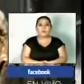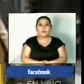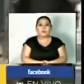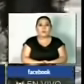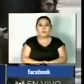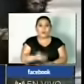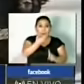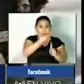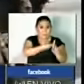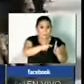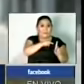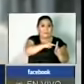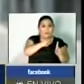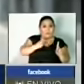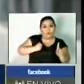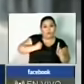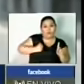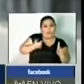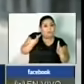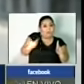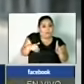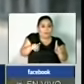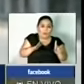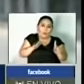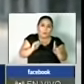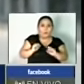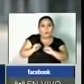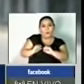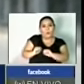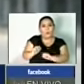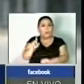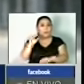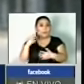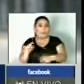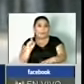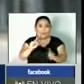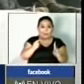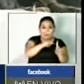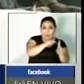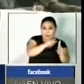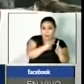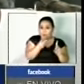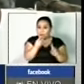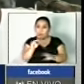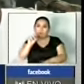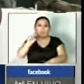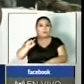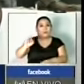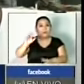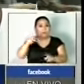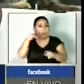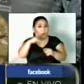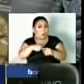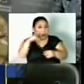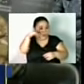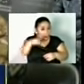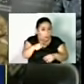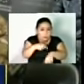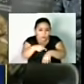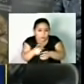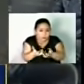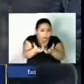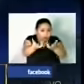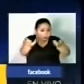Un elemento de la Fuerza Armada se convirtió en la víctima fatal número 13 del coronavirus. Esto ocurre en momentos en que se registra un incremento de